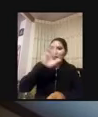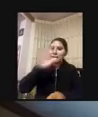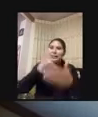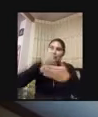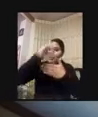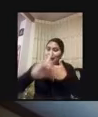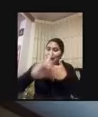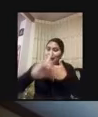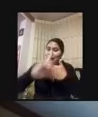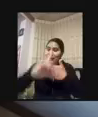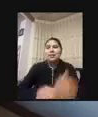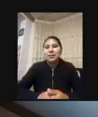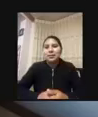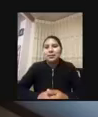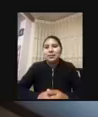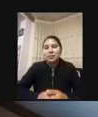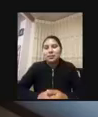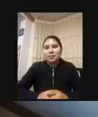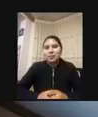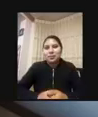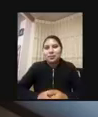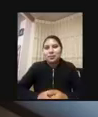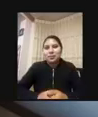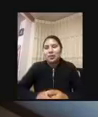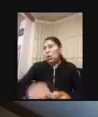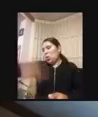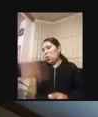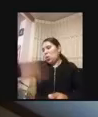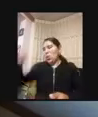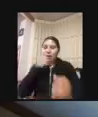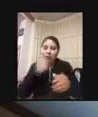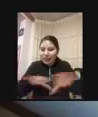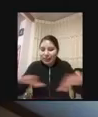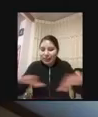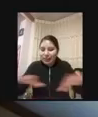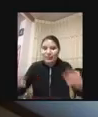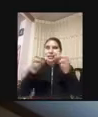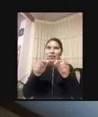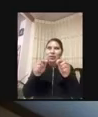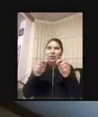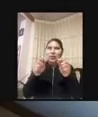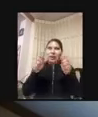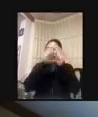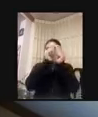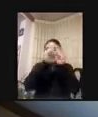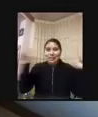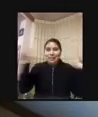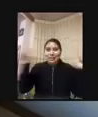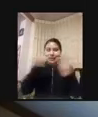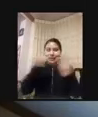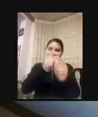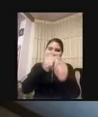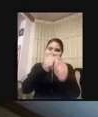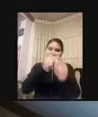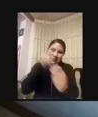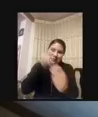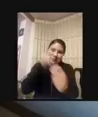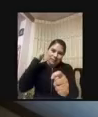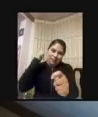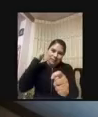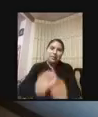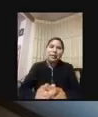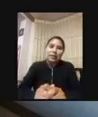Aquí otra niña está realizando lo que es el bordado, la costura básica, ¿no? Costura básica le decimos a los puntos más básicos, lo